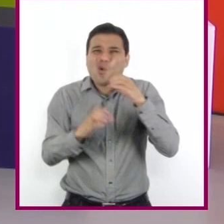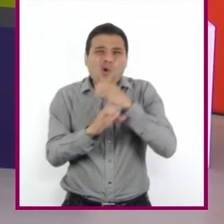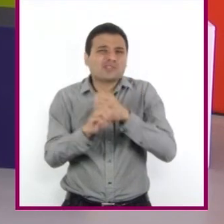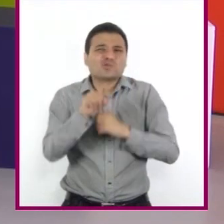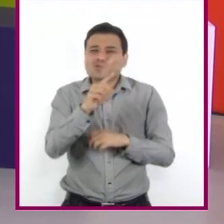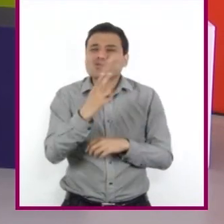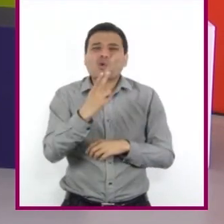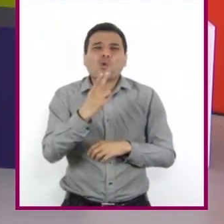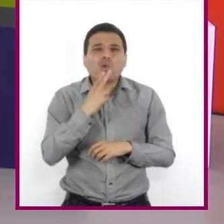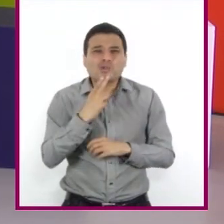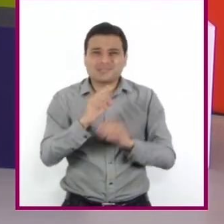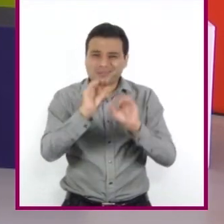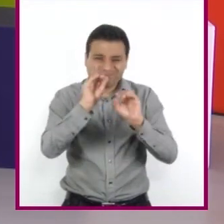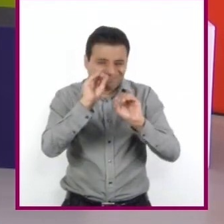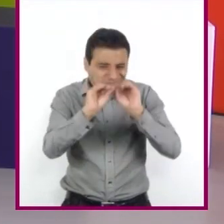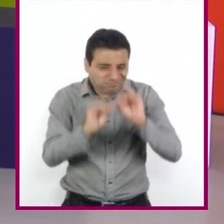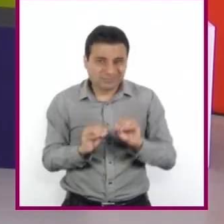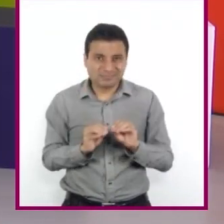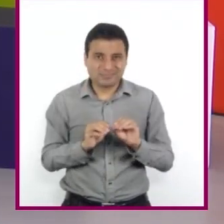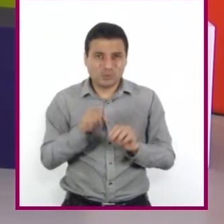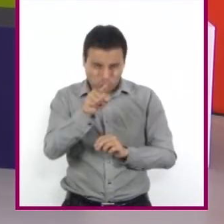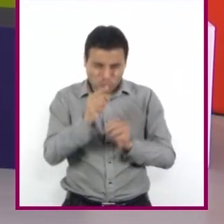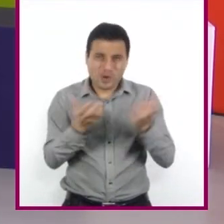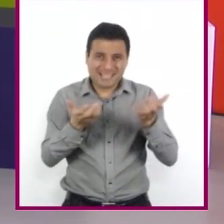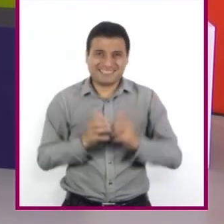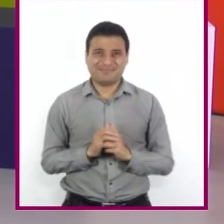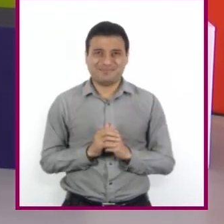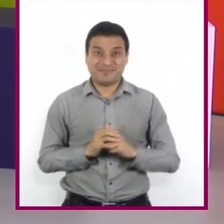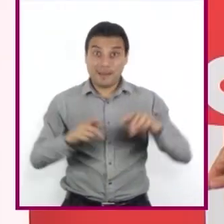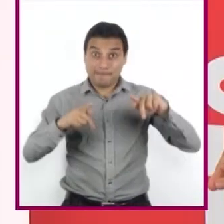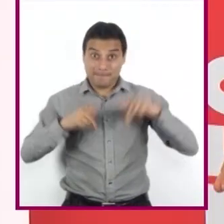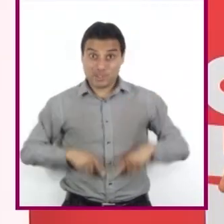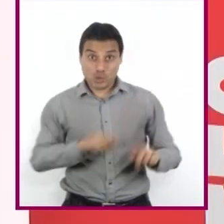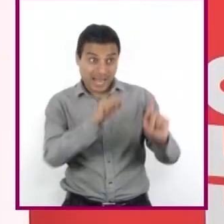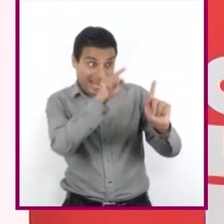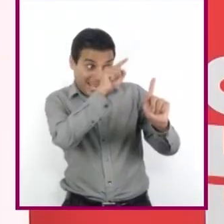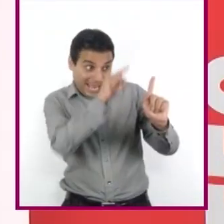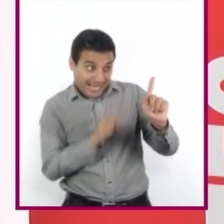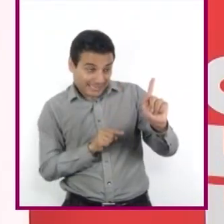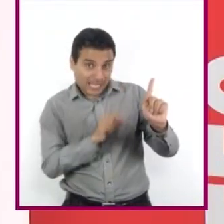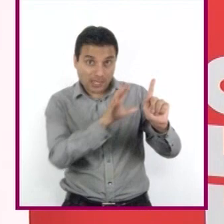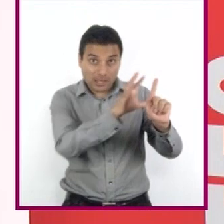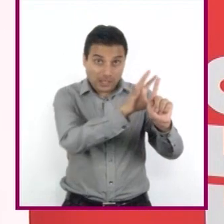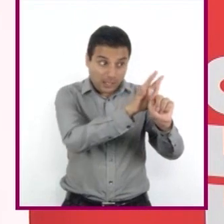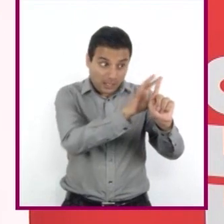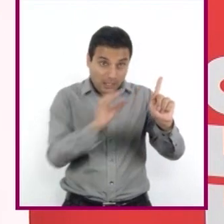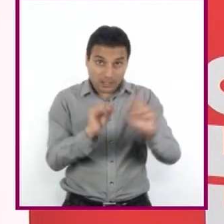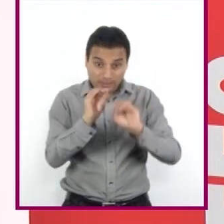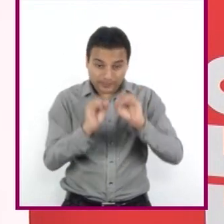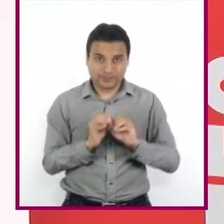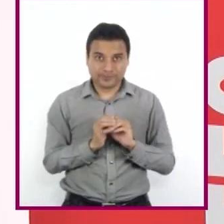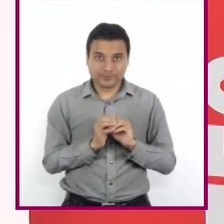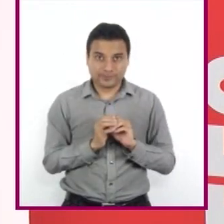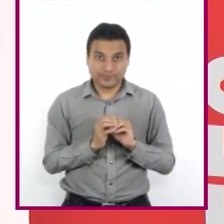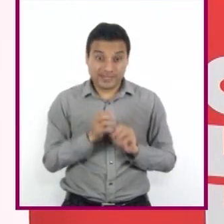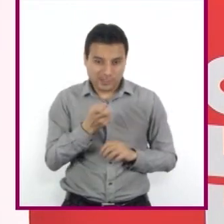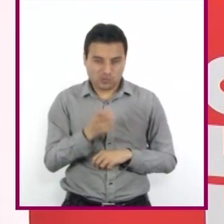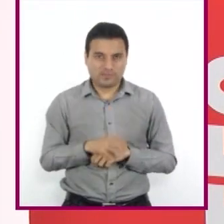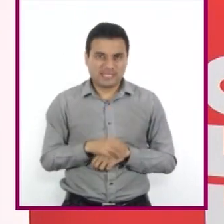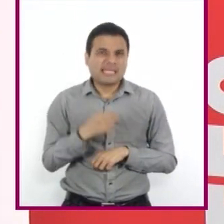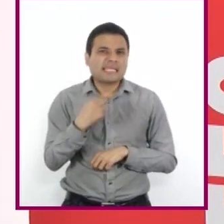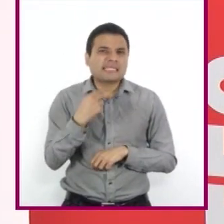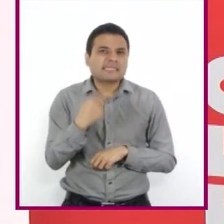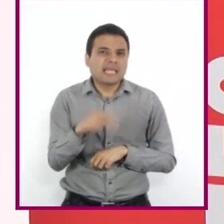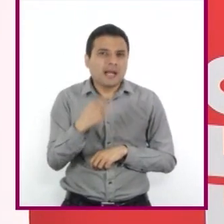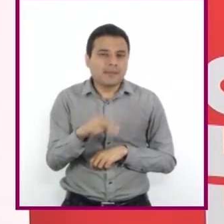que crean que les puede ayudar a recrear o reconstruir su imagen. Será un autorretrato efímero, es